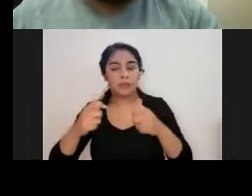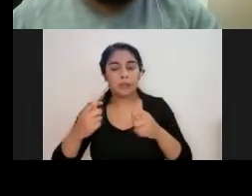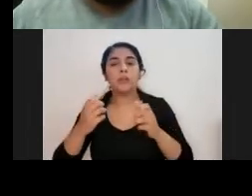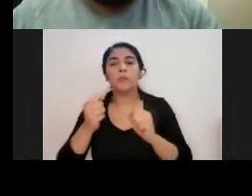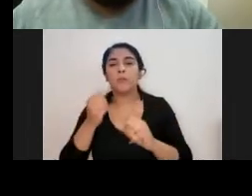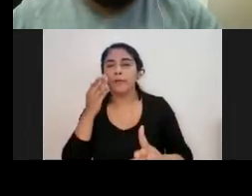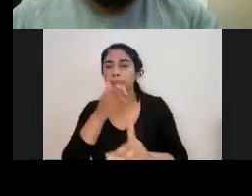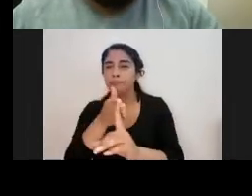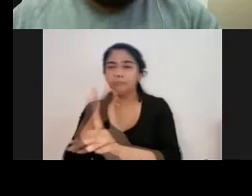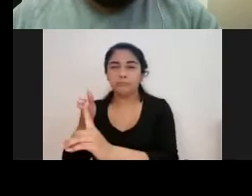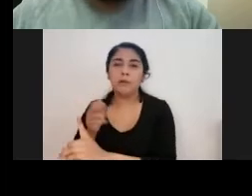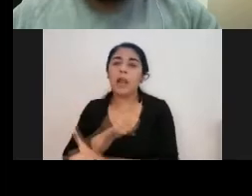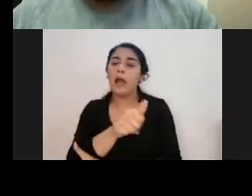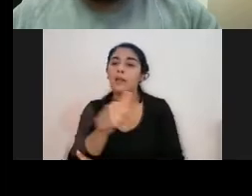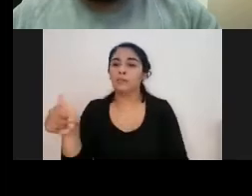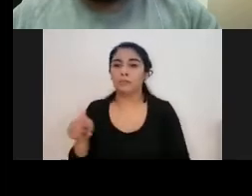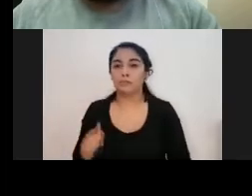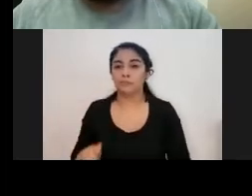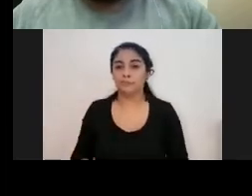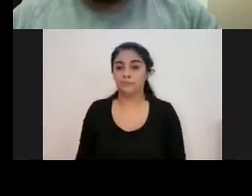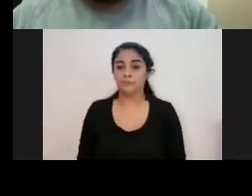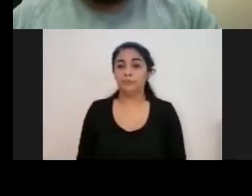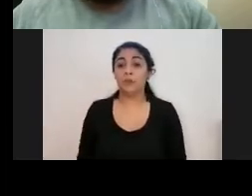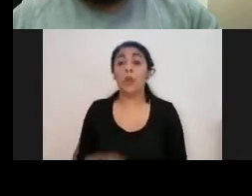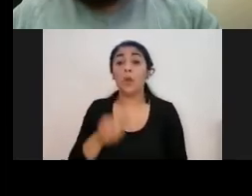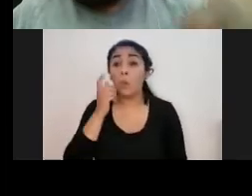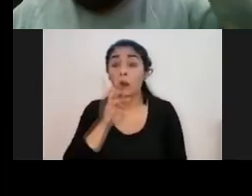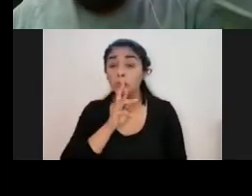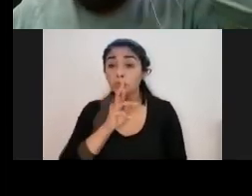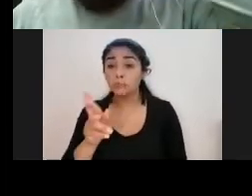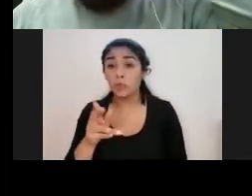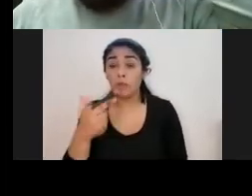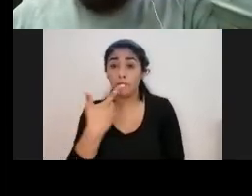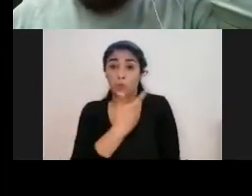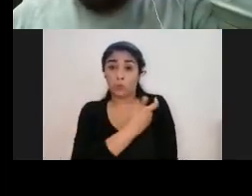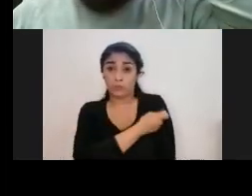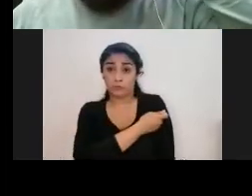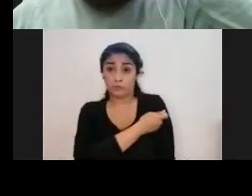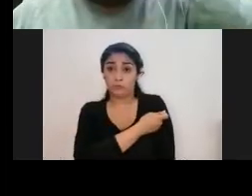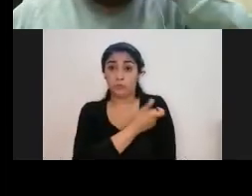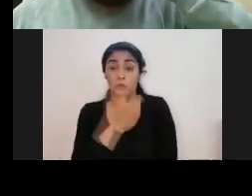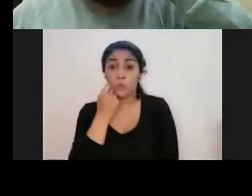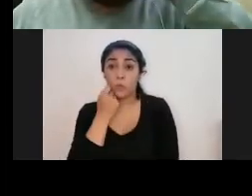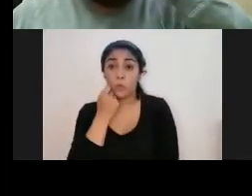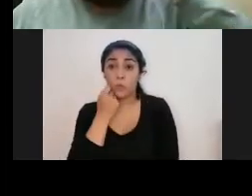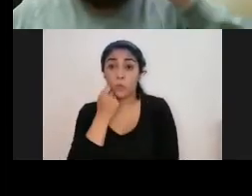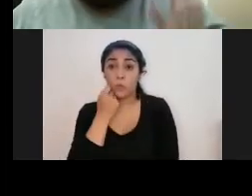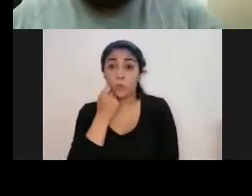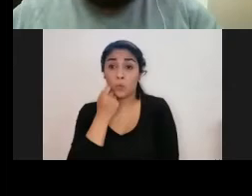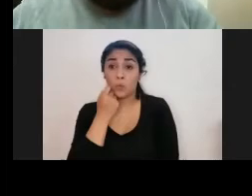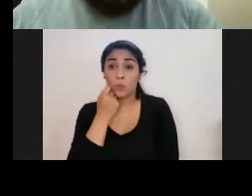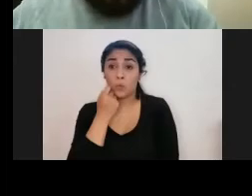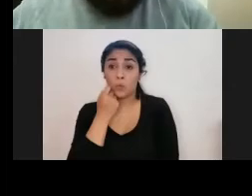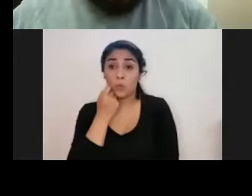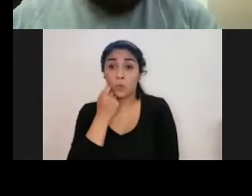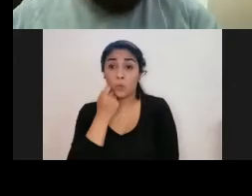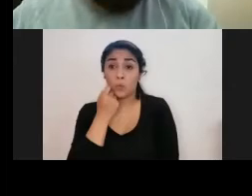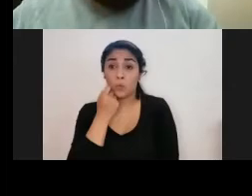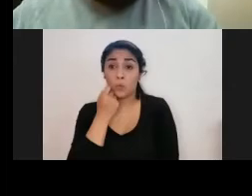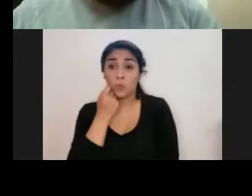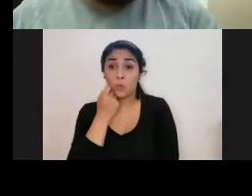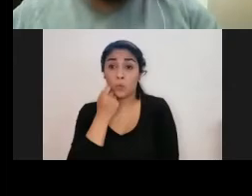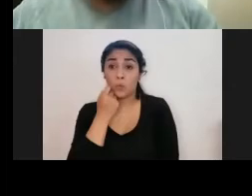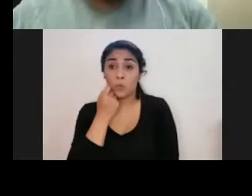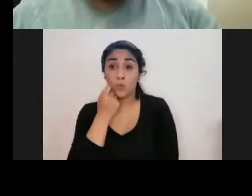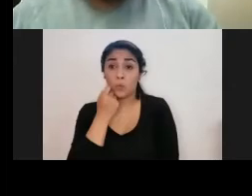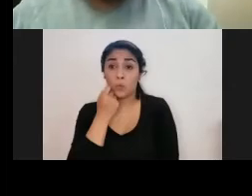cobertura. Los resultados de vacunación, los resultados que ha mostrado el Ministerio de Salud hace poco, ustedes